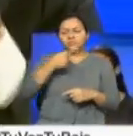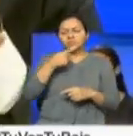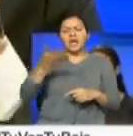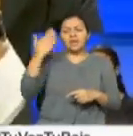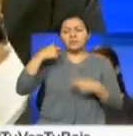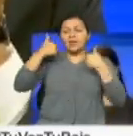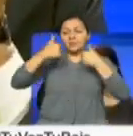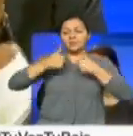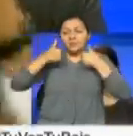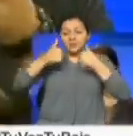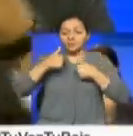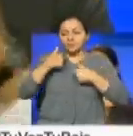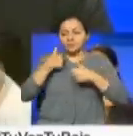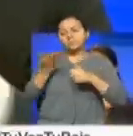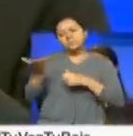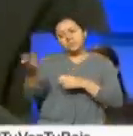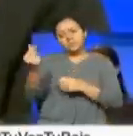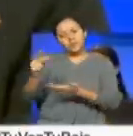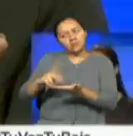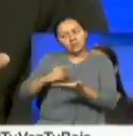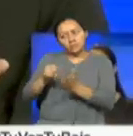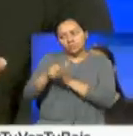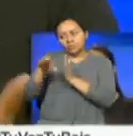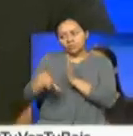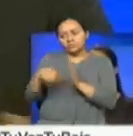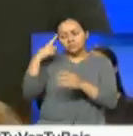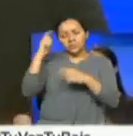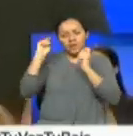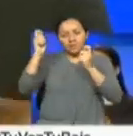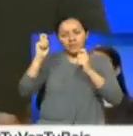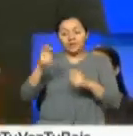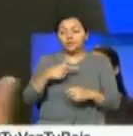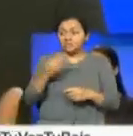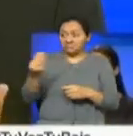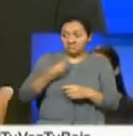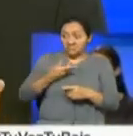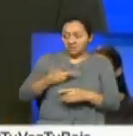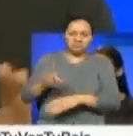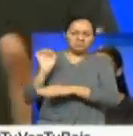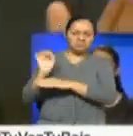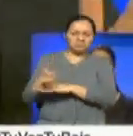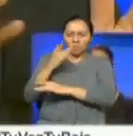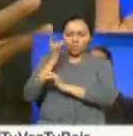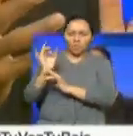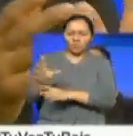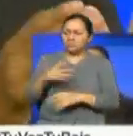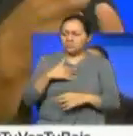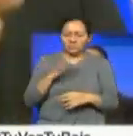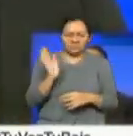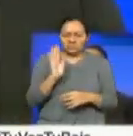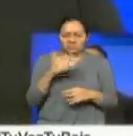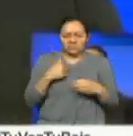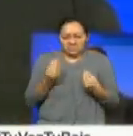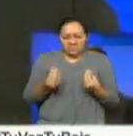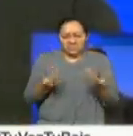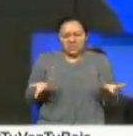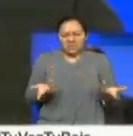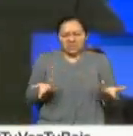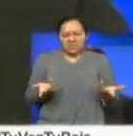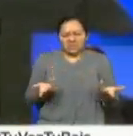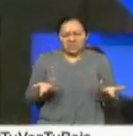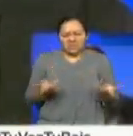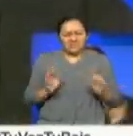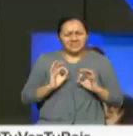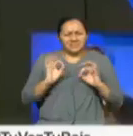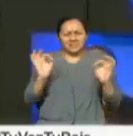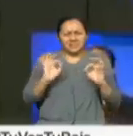no me dio para mi candidatura, de ahí es que odio a la Isaías. No es porque robaron centenas de millones de dólares al pueblo ecuatoriano, sino porque supuestamente no me dio espacio en TC